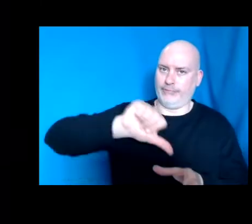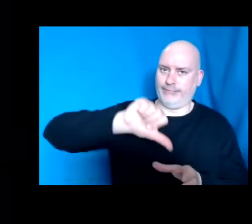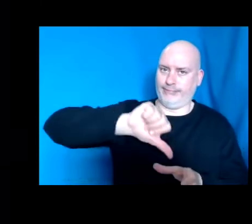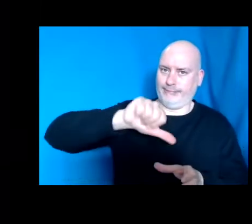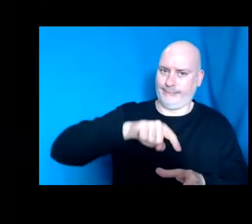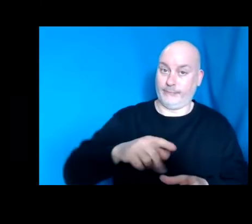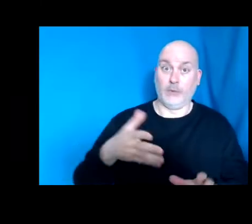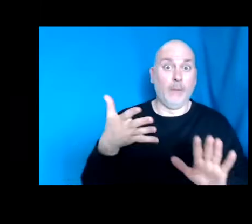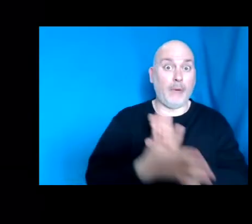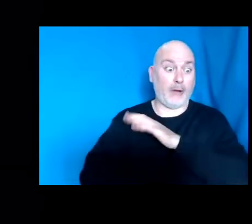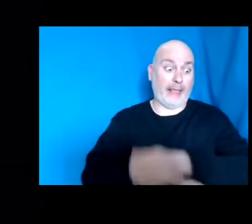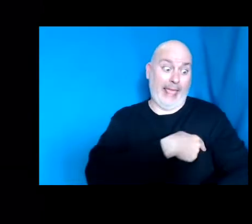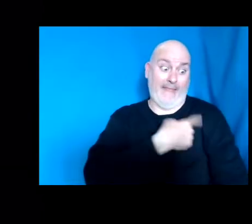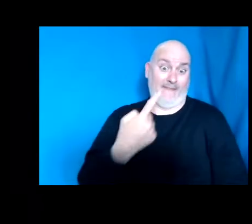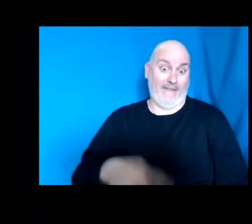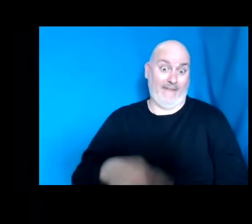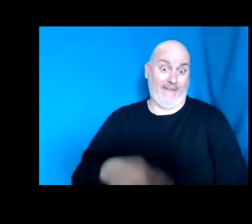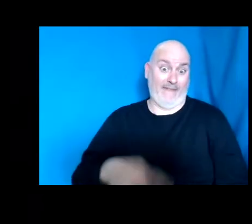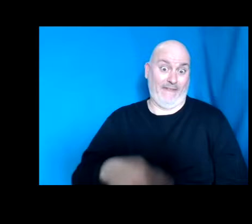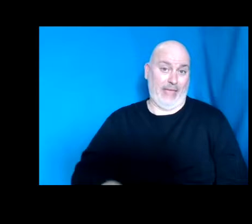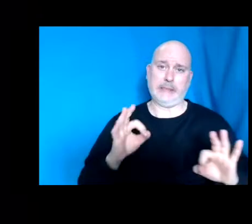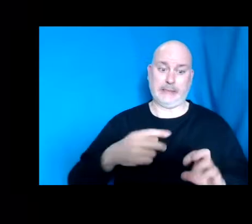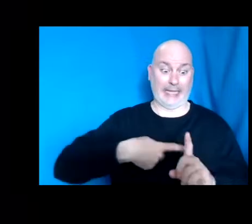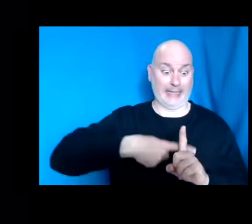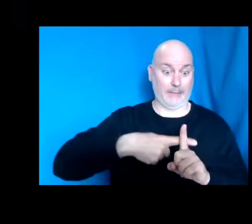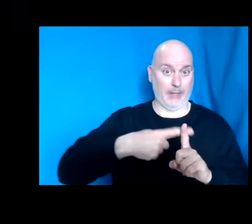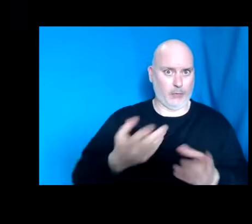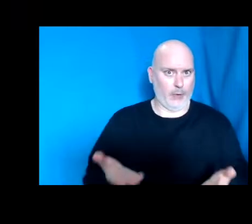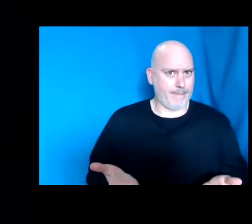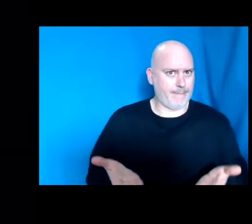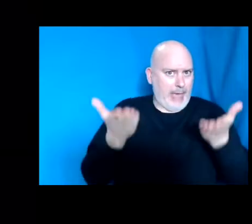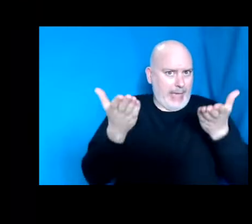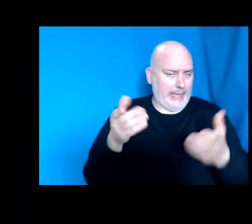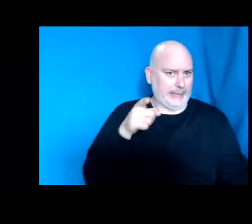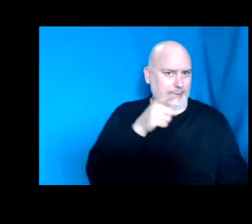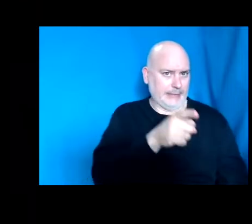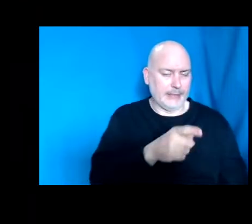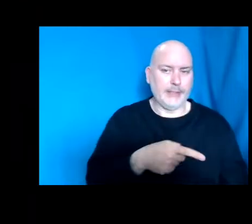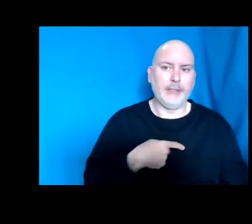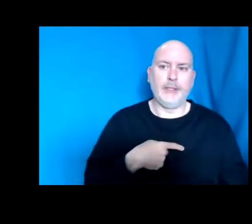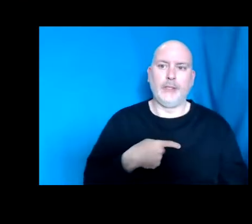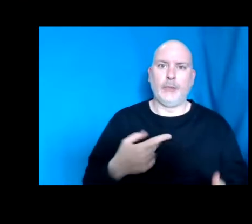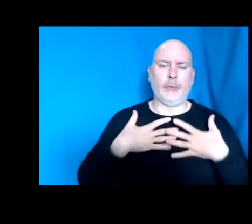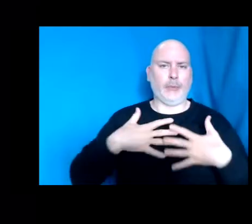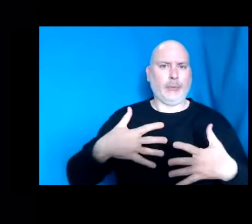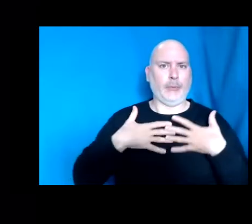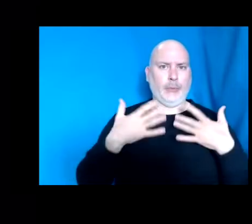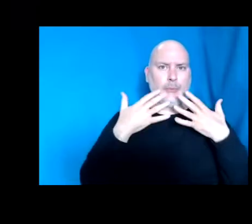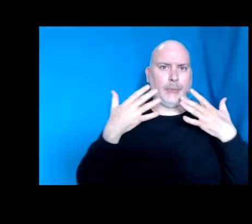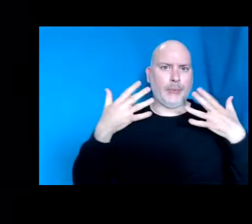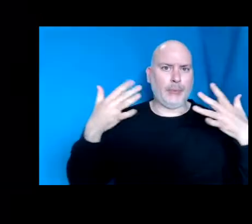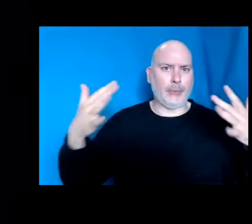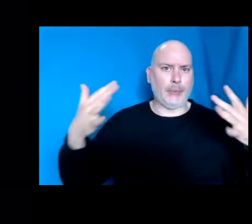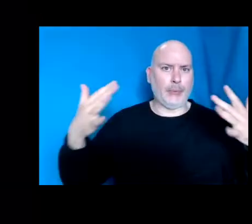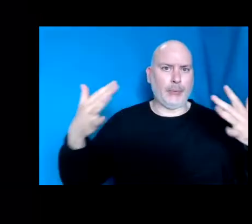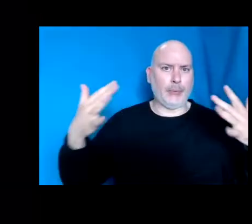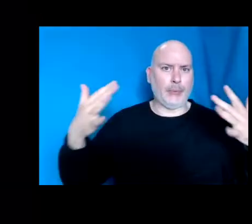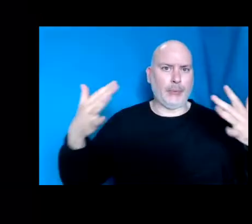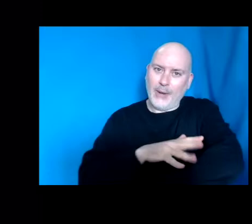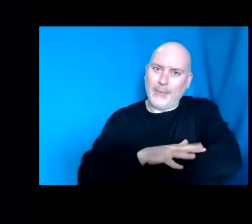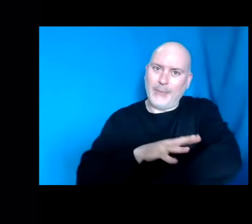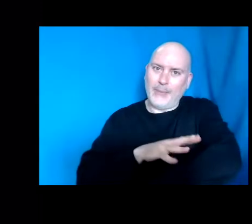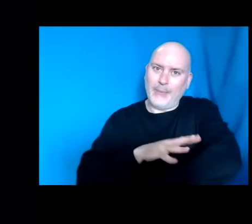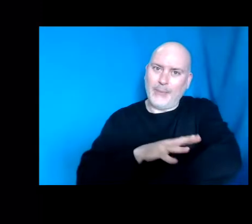ser un estado en el que aumenta la temperatura, aumenta la vaporización a través de la piel y es un mecanismo